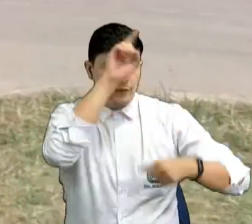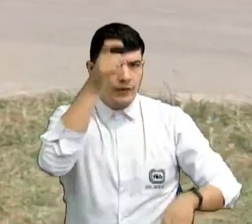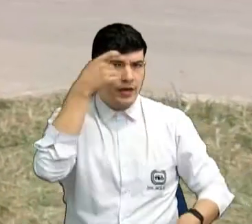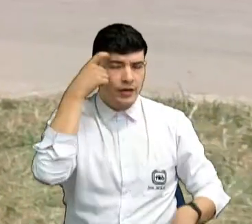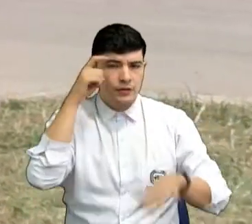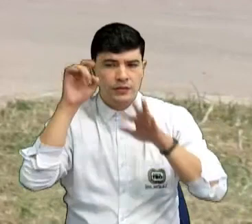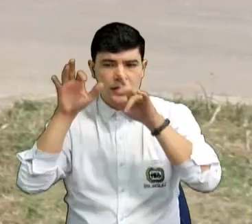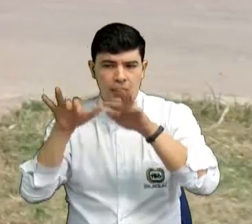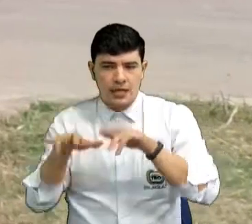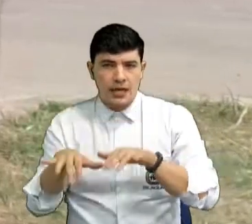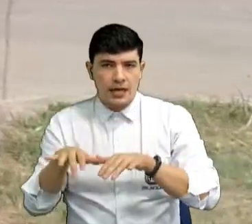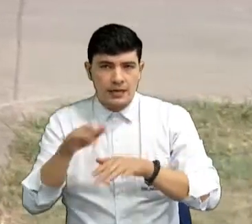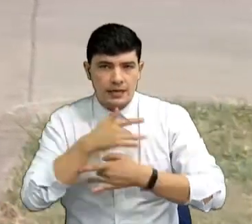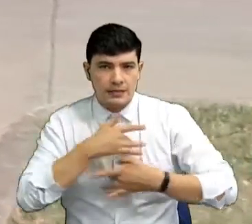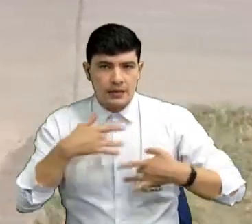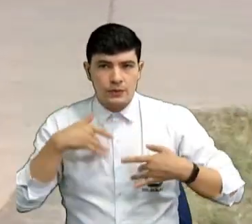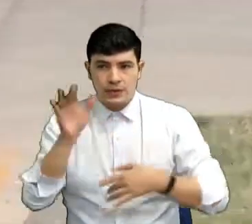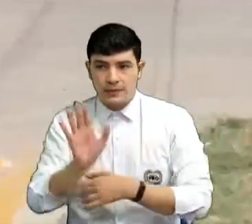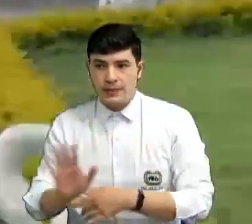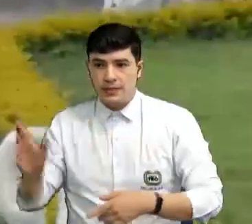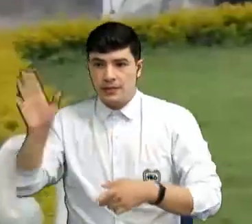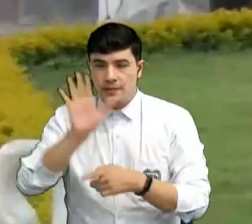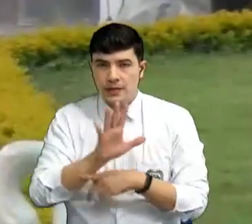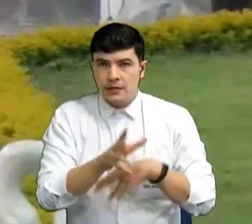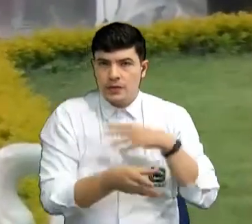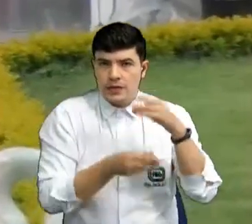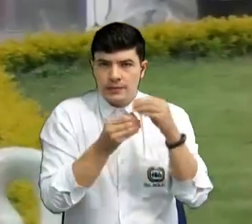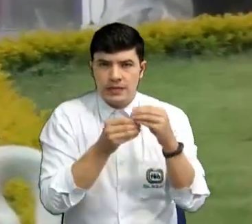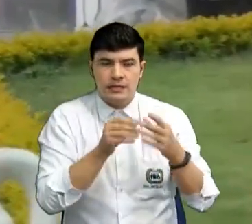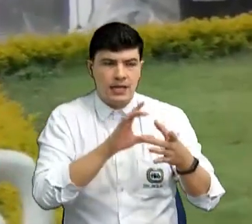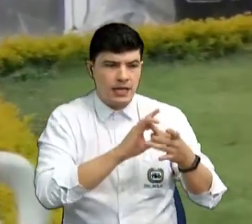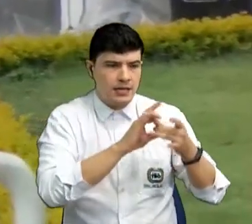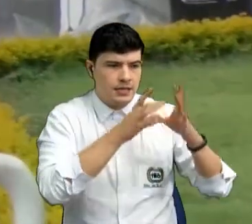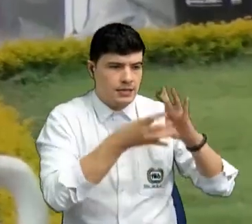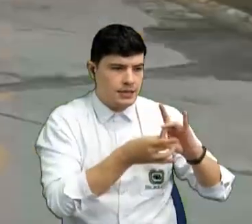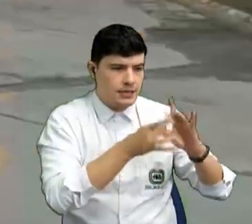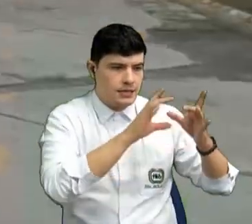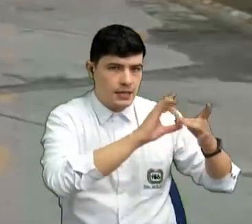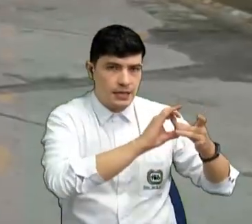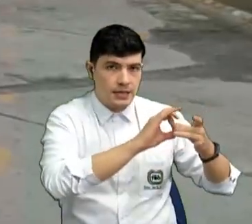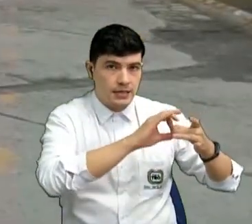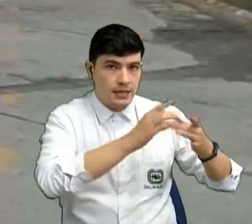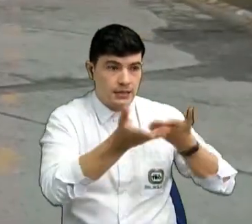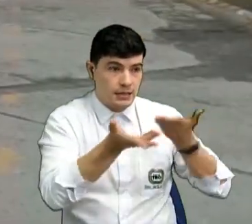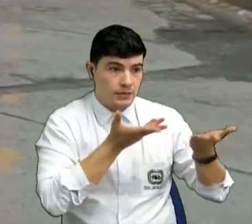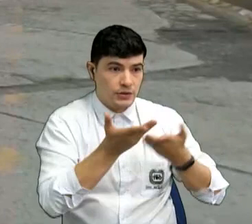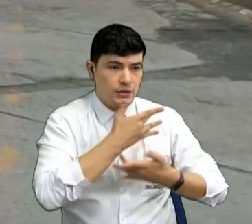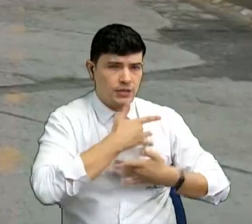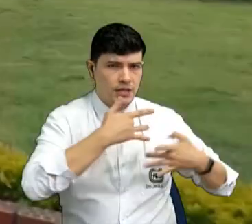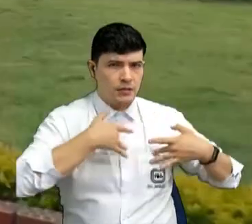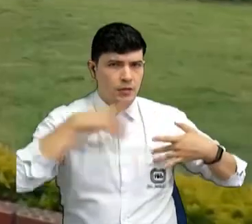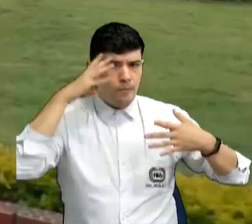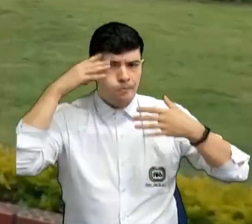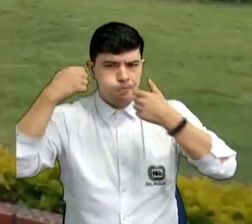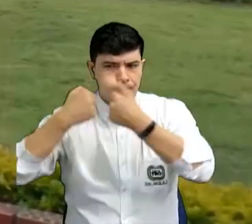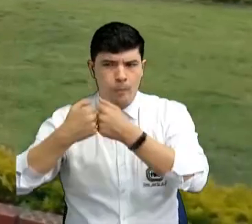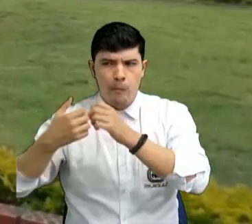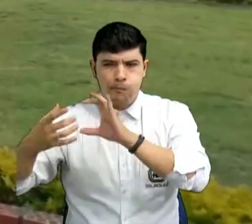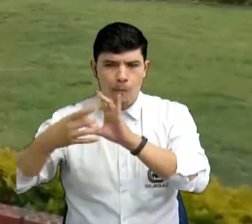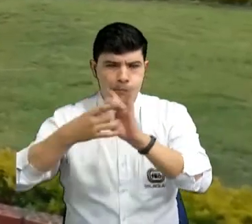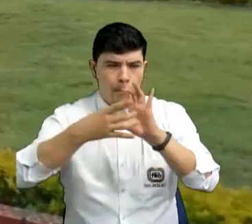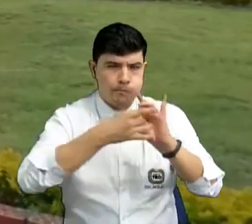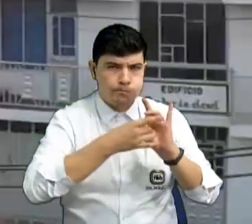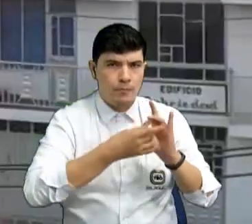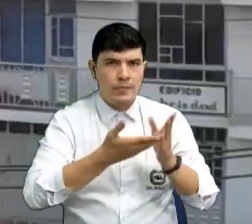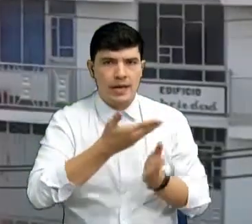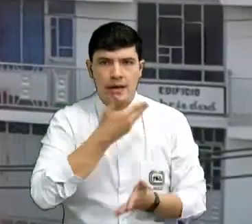Salud Departamental. Fortalecerá el modelo de red con los prestadores primarios y establecerá mecanismos de atención al usuario